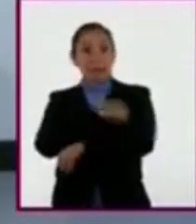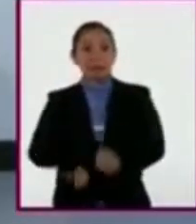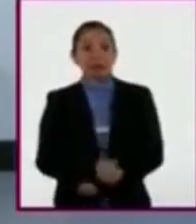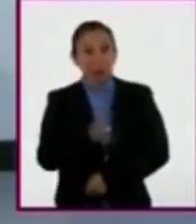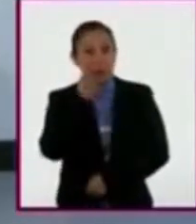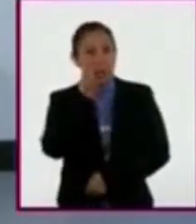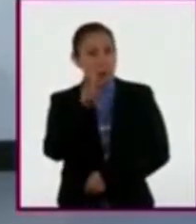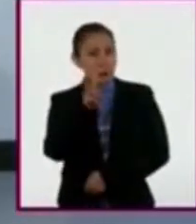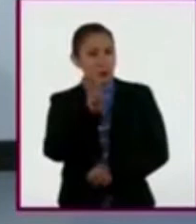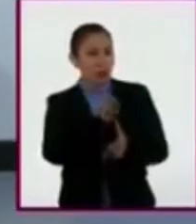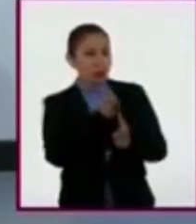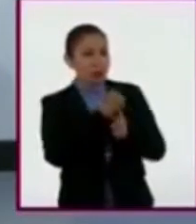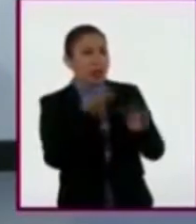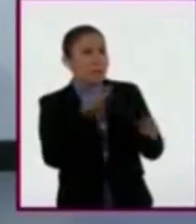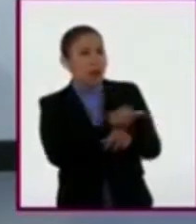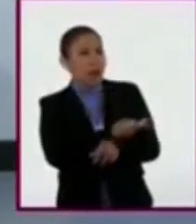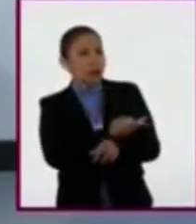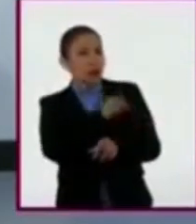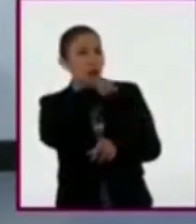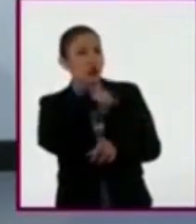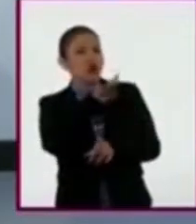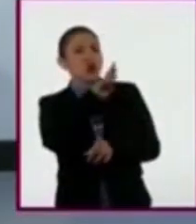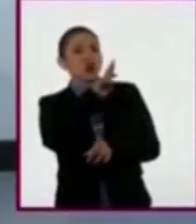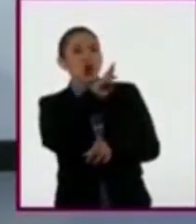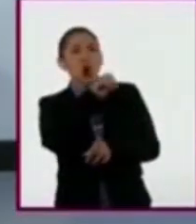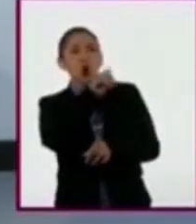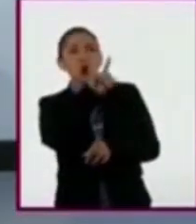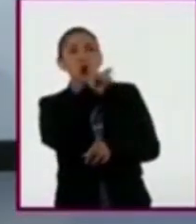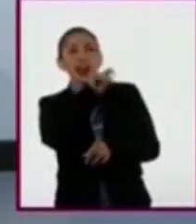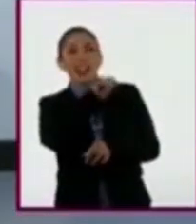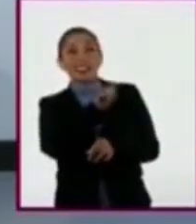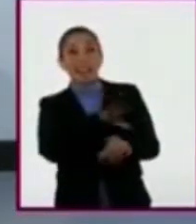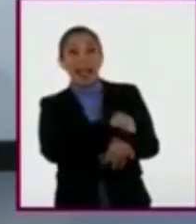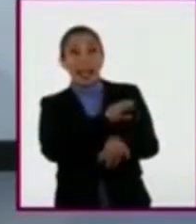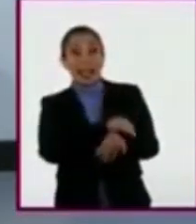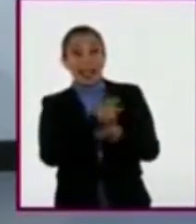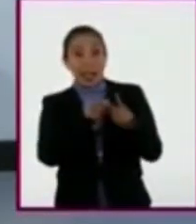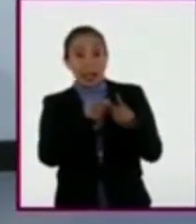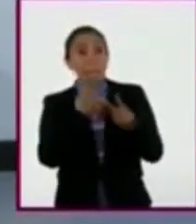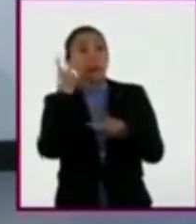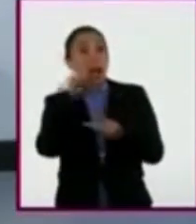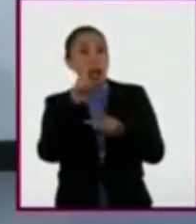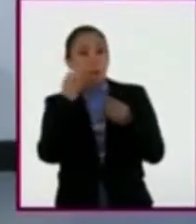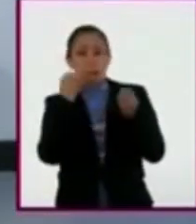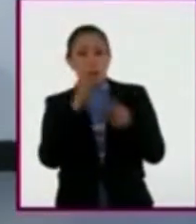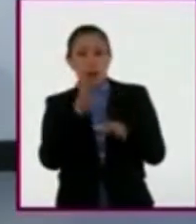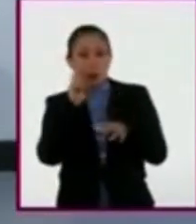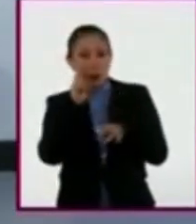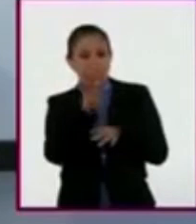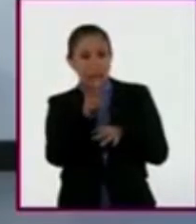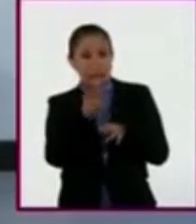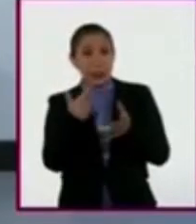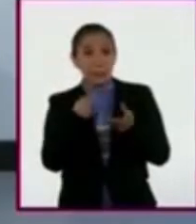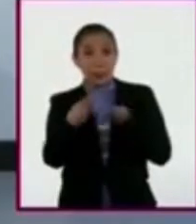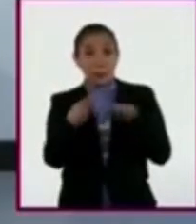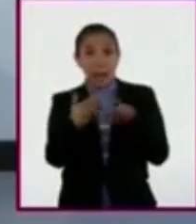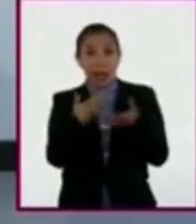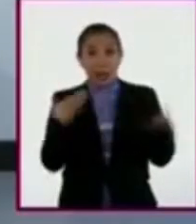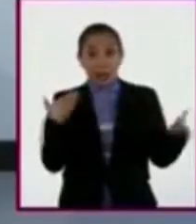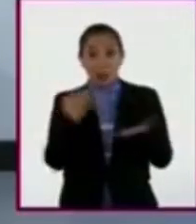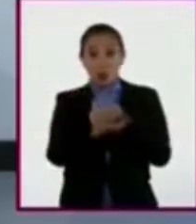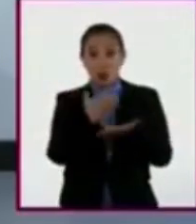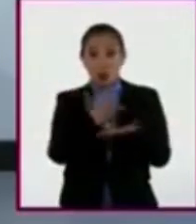Veamos entonces qué pasa con los joules y la energía. Para no perdernos de nada, necesitamos que tengan a la mano